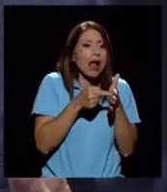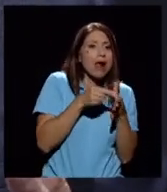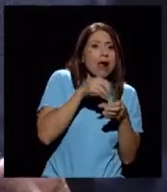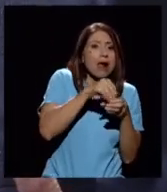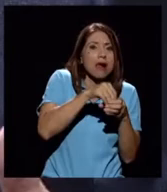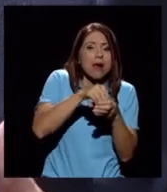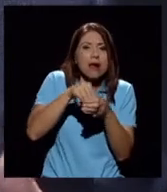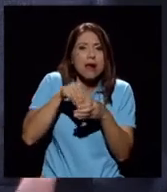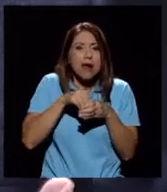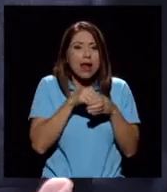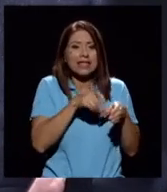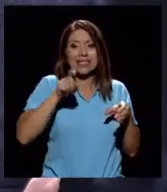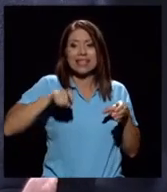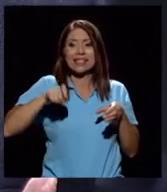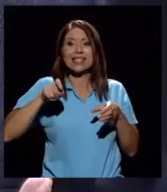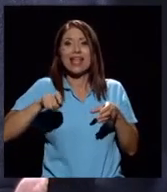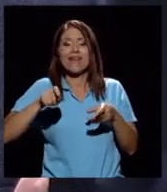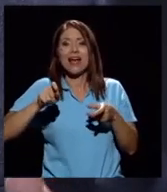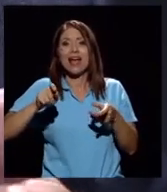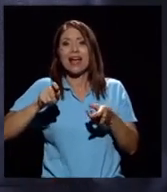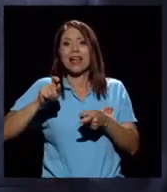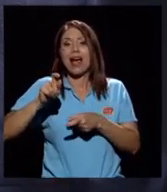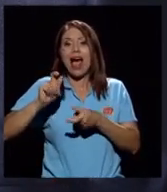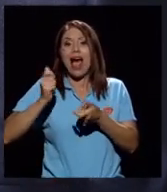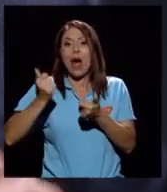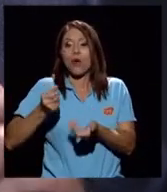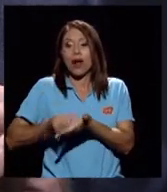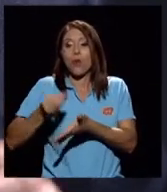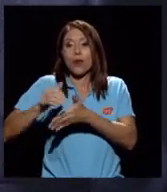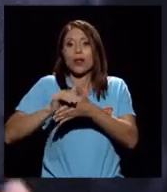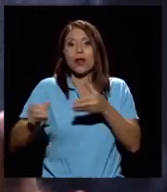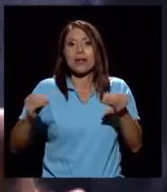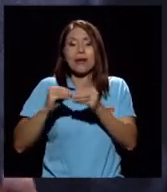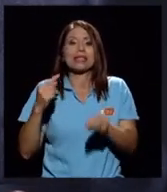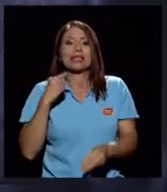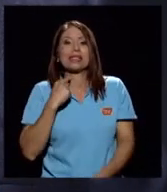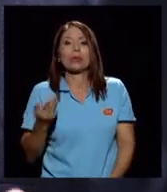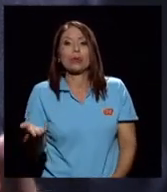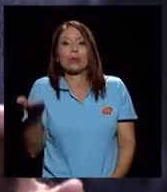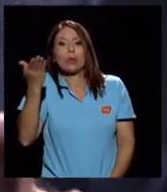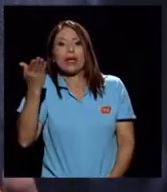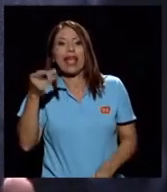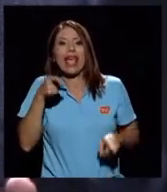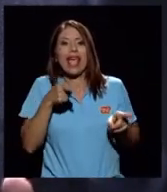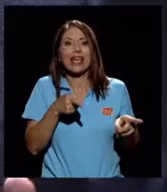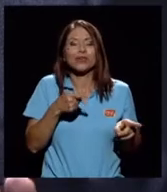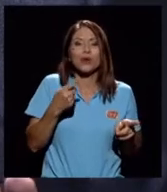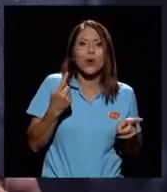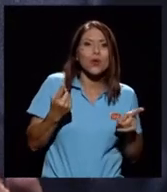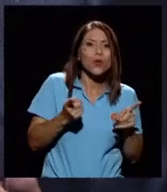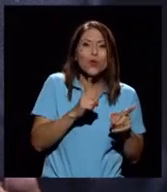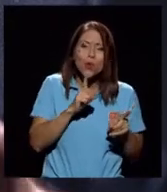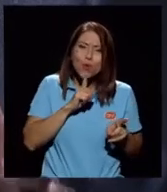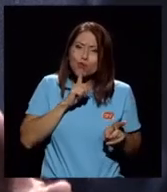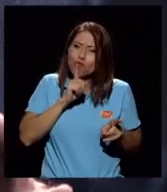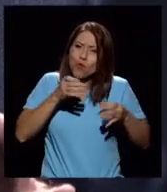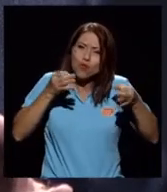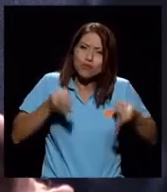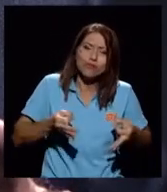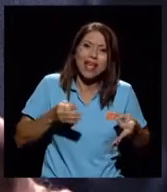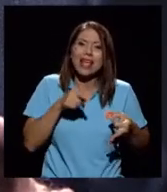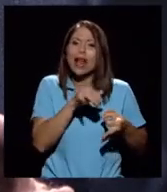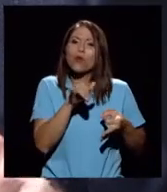cierta forma especulativa ahora como definimos nosotros los